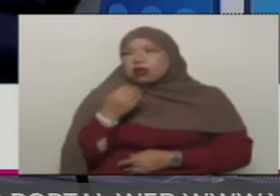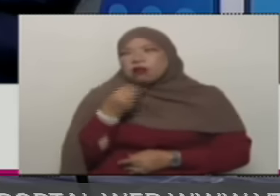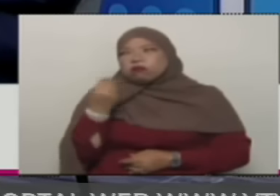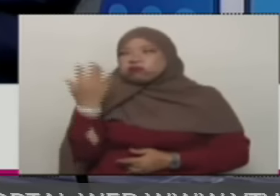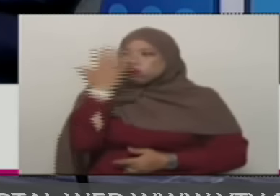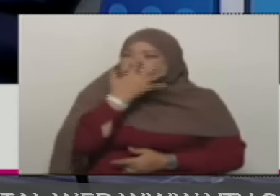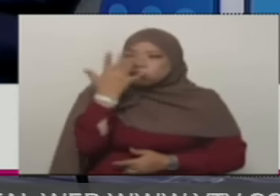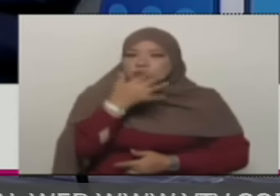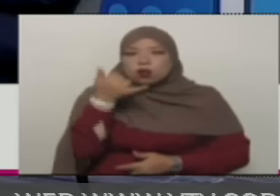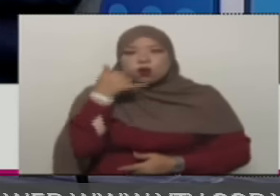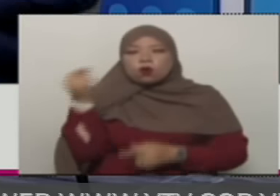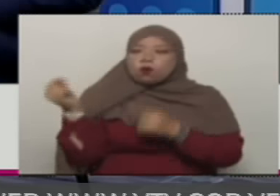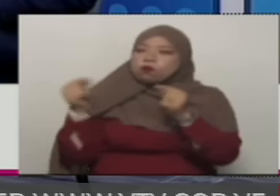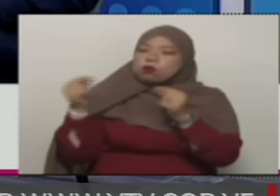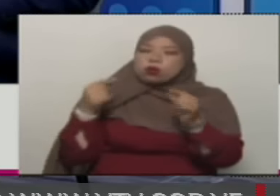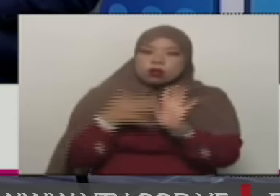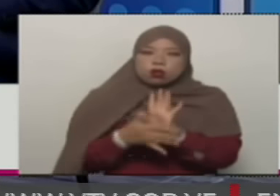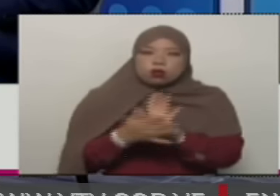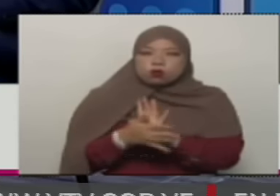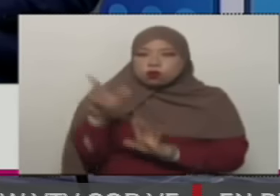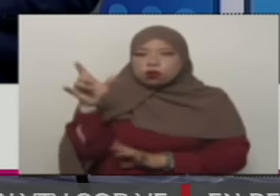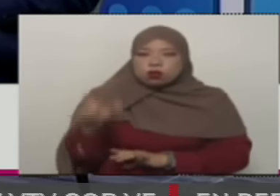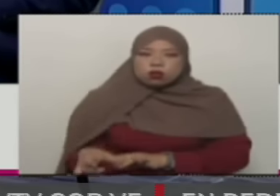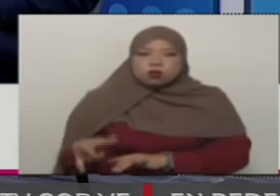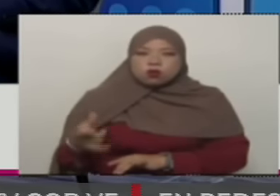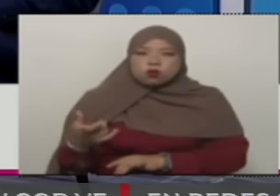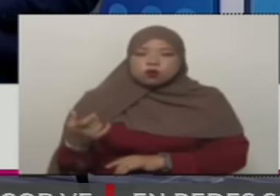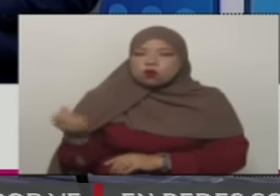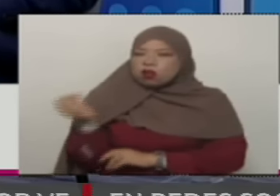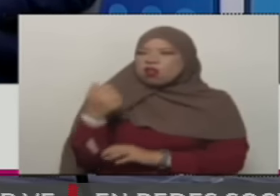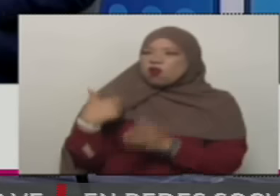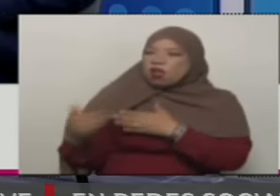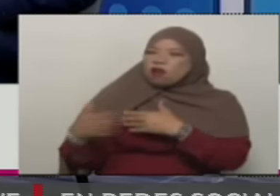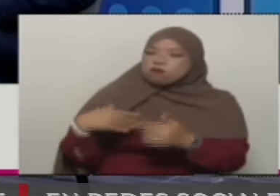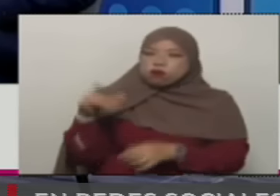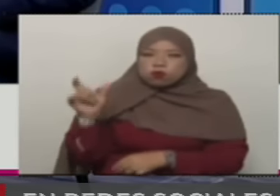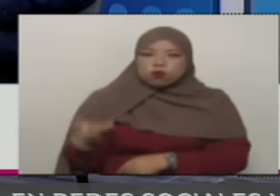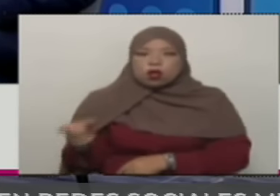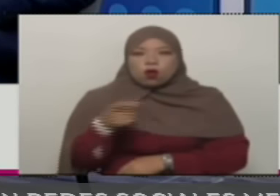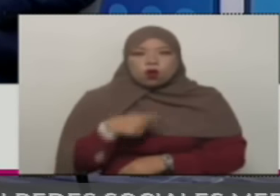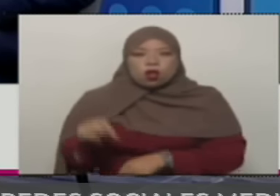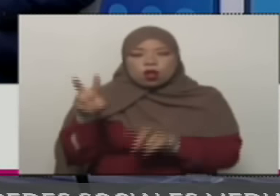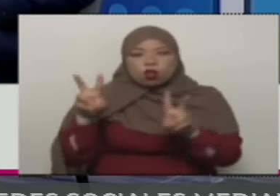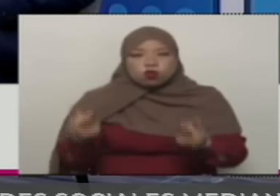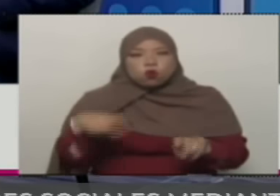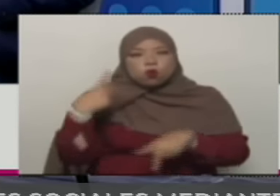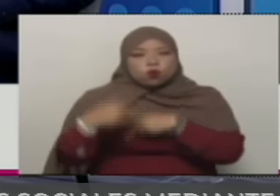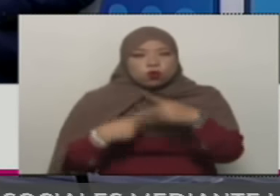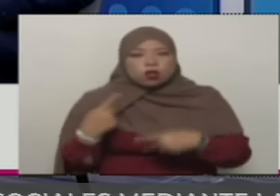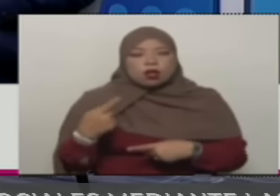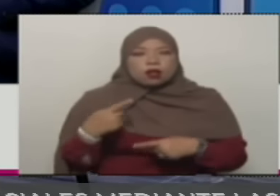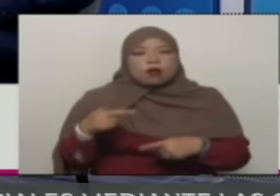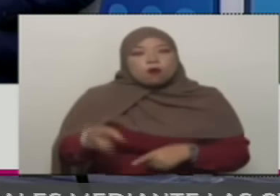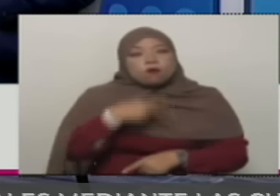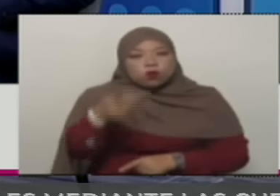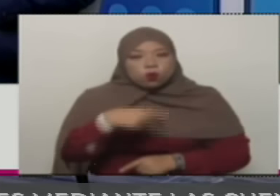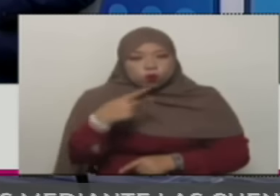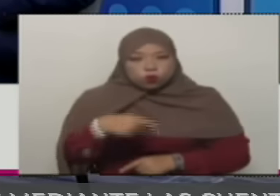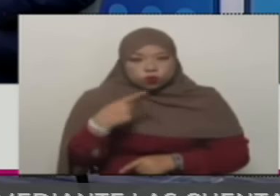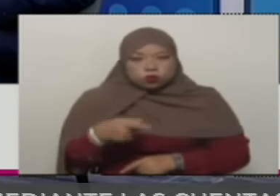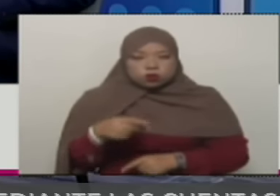viene alguien a hablarle de quién sabe qué cosa. Y no le llama la atención. Tenemos que buscar nuevas metodologías, nuevas pedagogías y